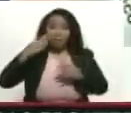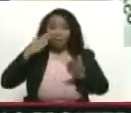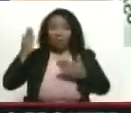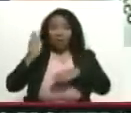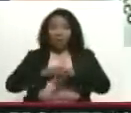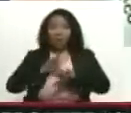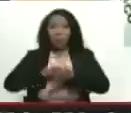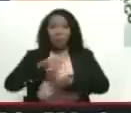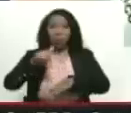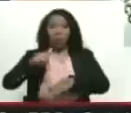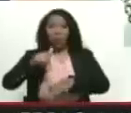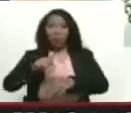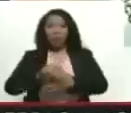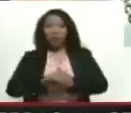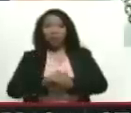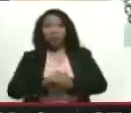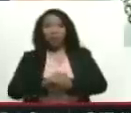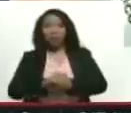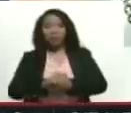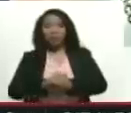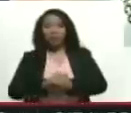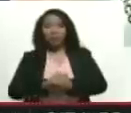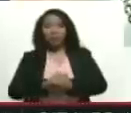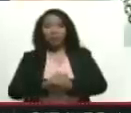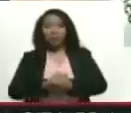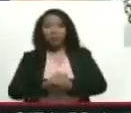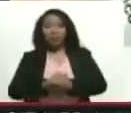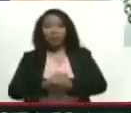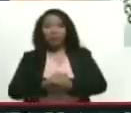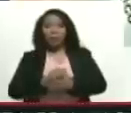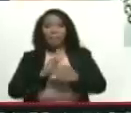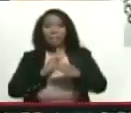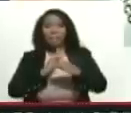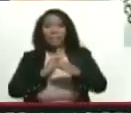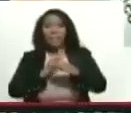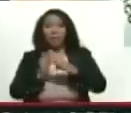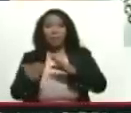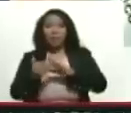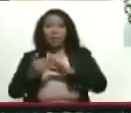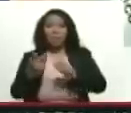luego. Se exacerbaron las sanciones contra nuestro país.